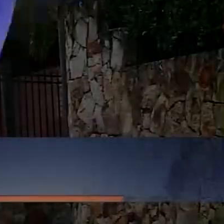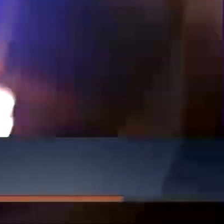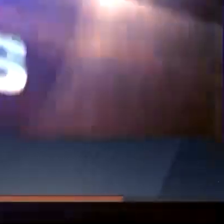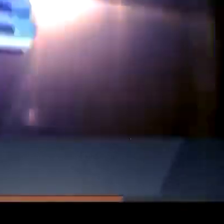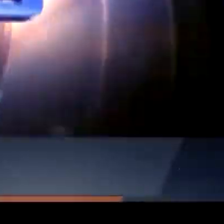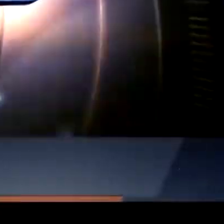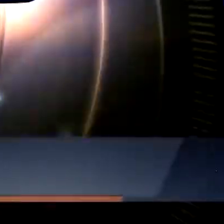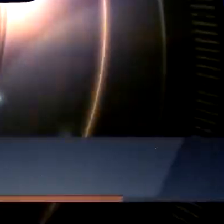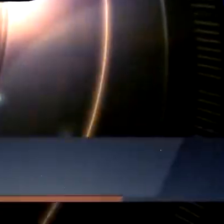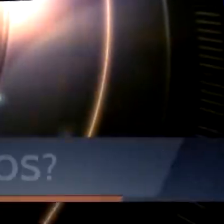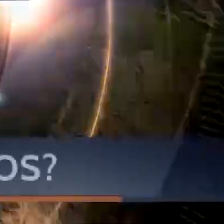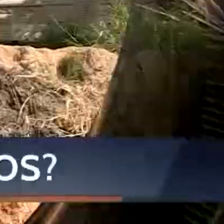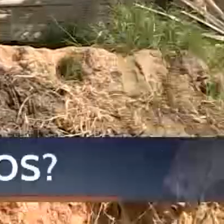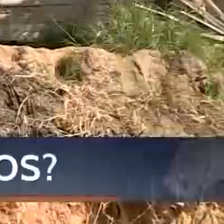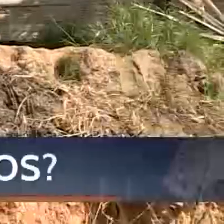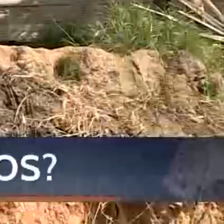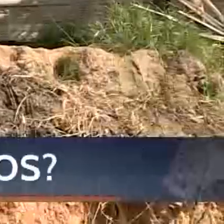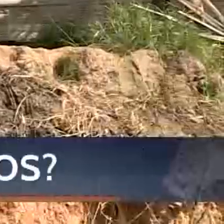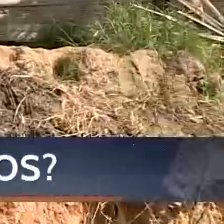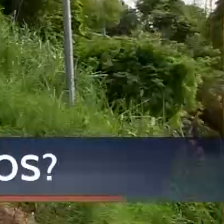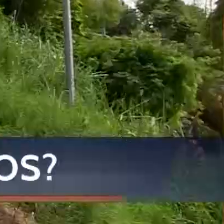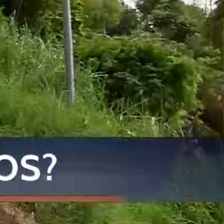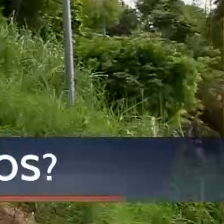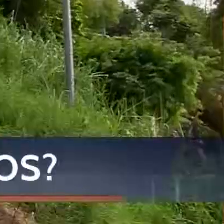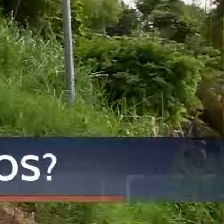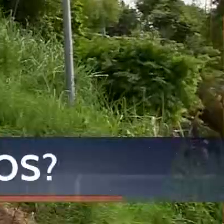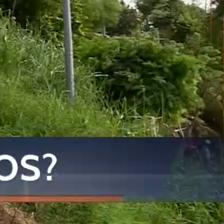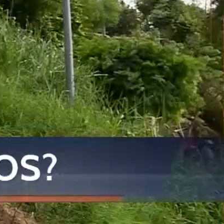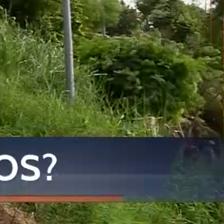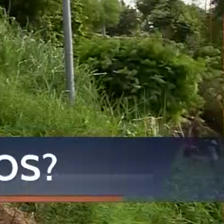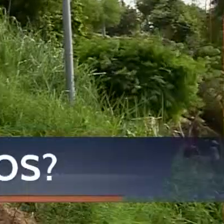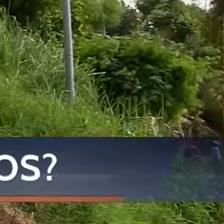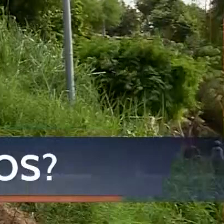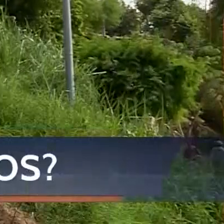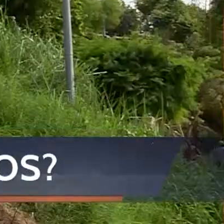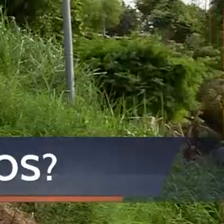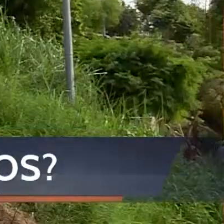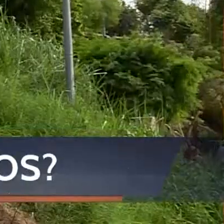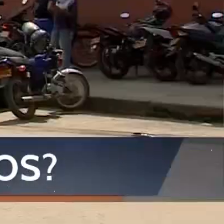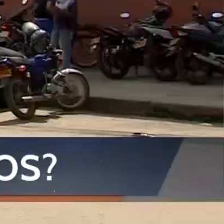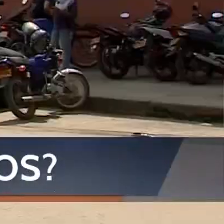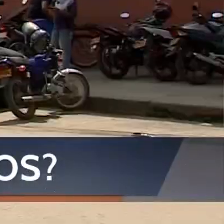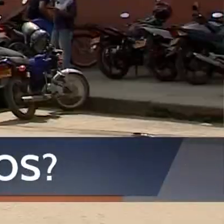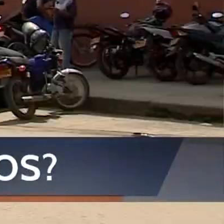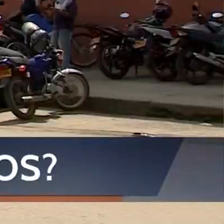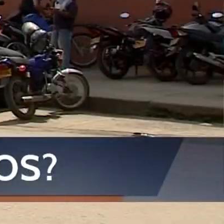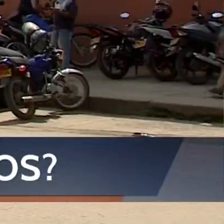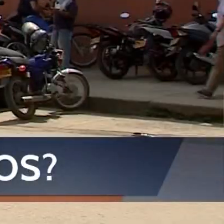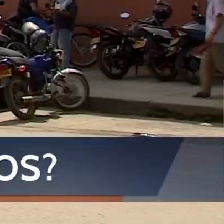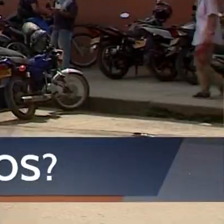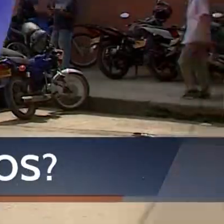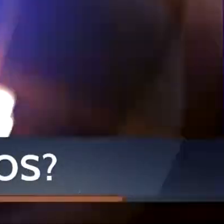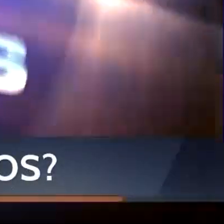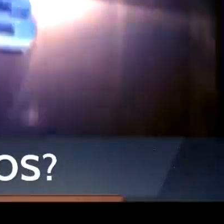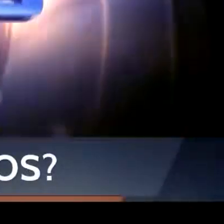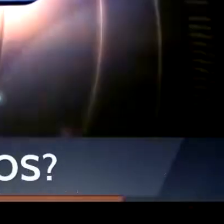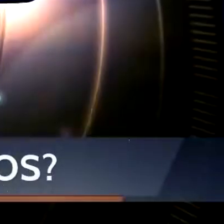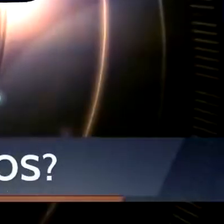policía. En Cali, no hay pistas sobre autores de doble asesinato en Los